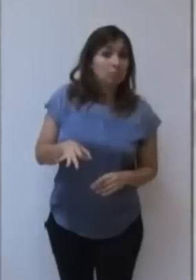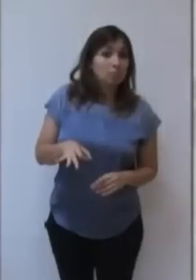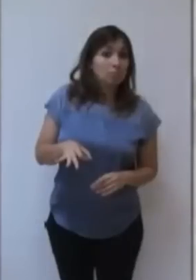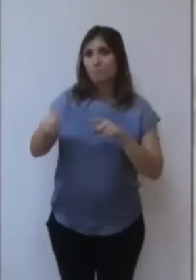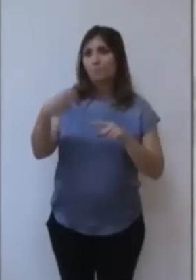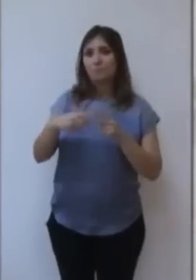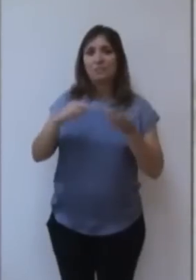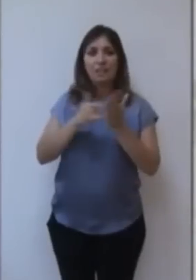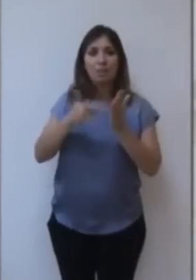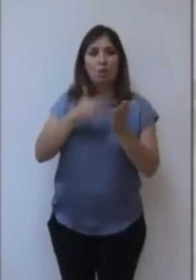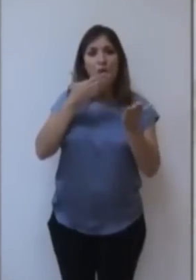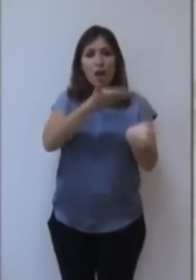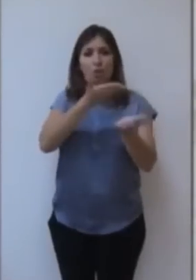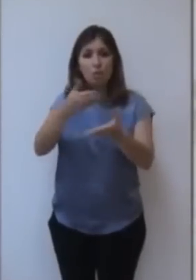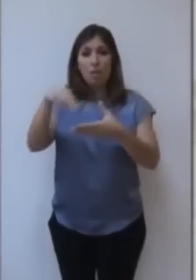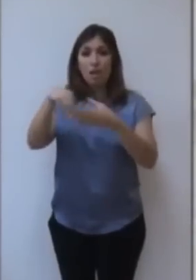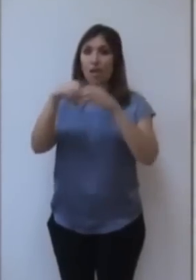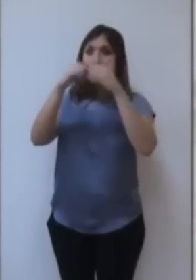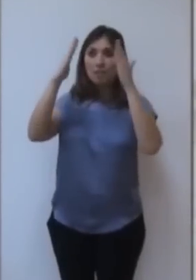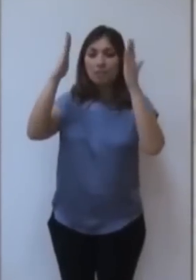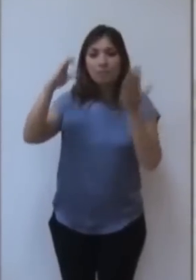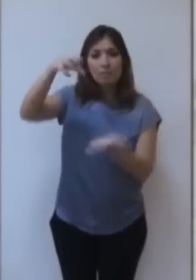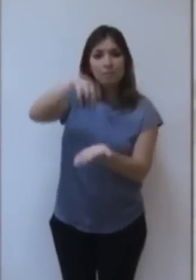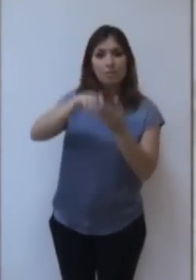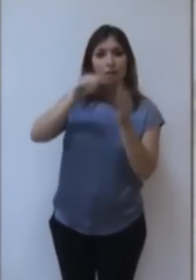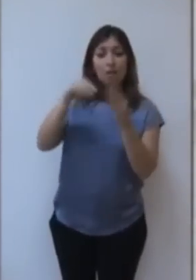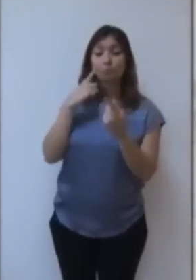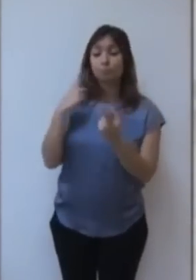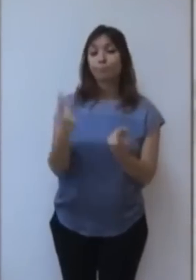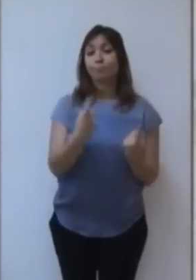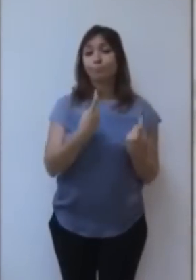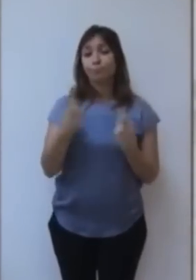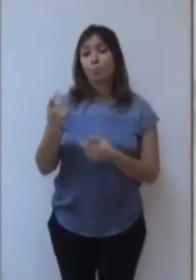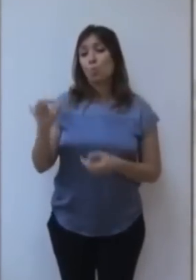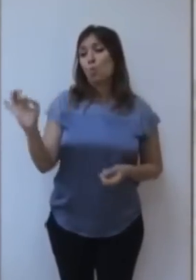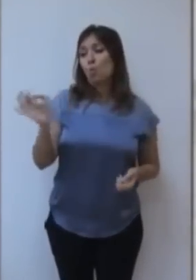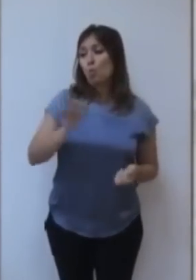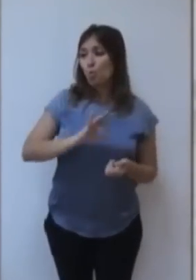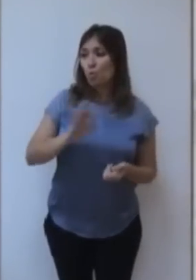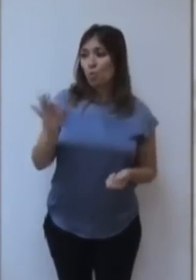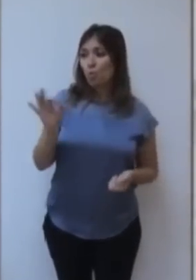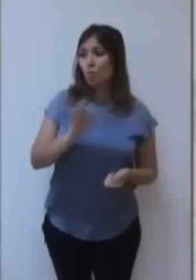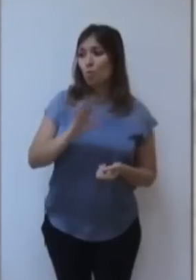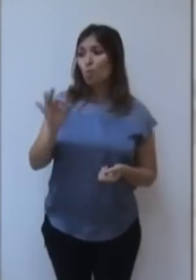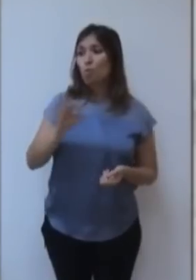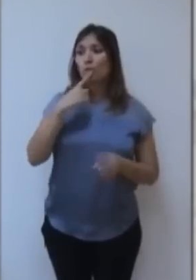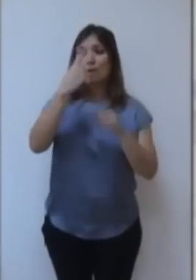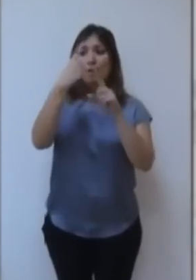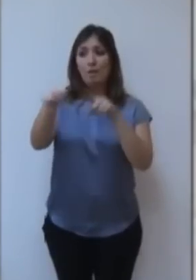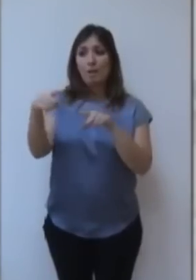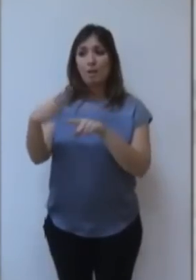ayudas técnicas, ¿no?, para dentro de lo que es la casa, del hogar, que son muy necesarias, también en